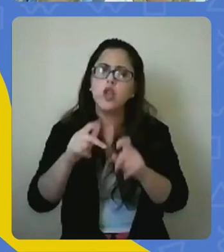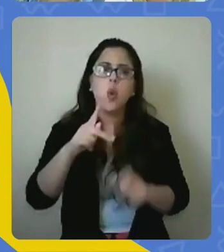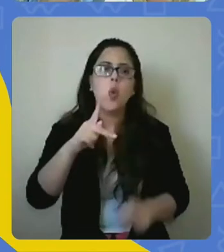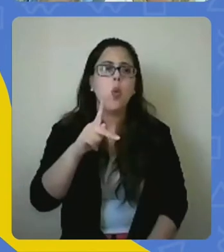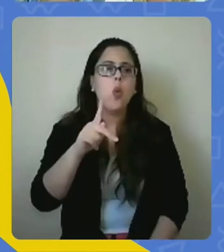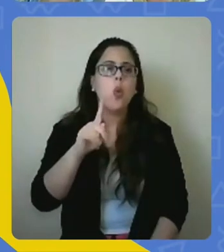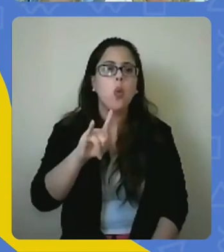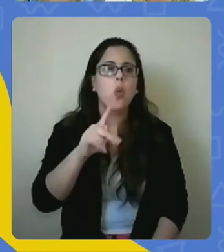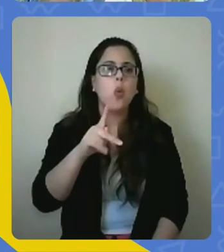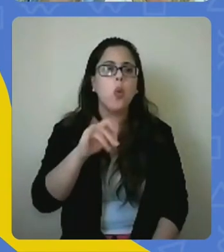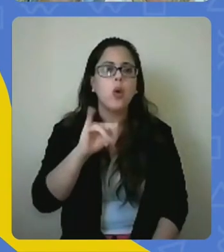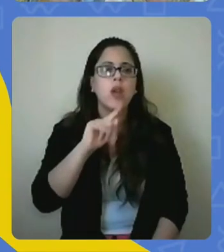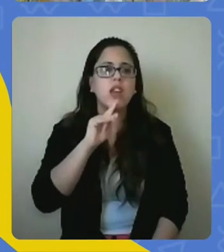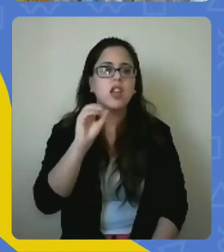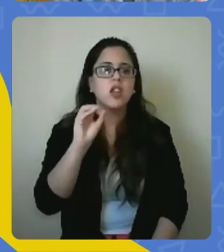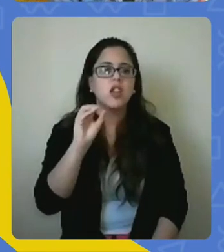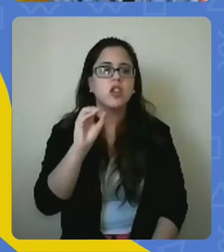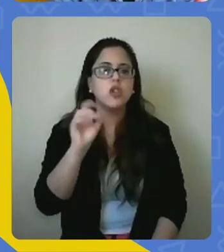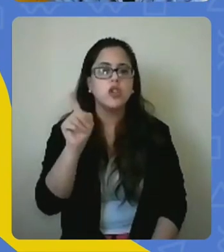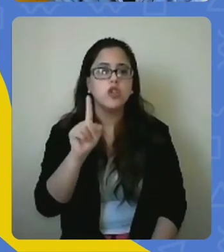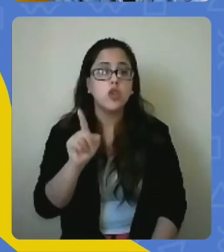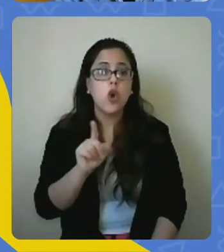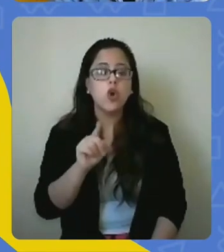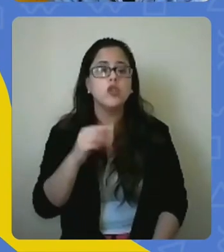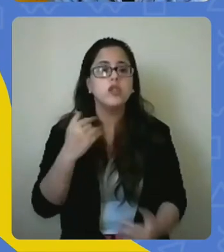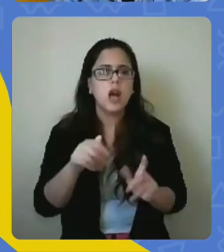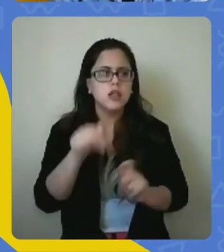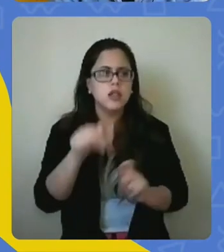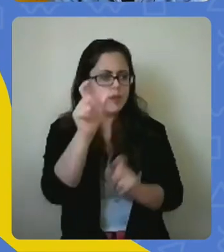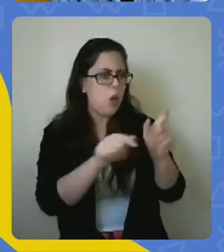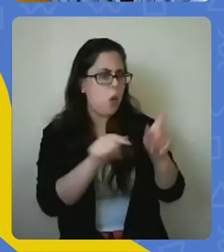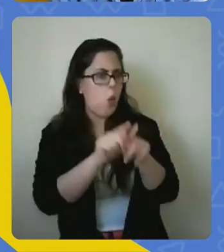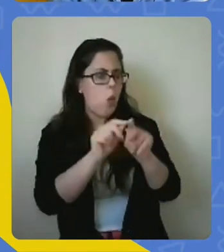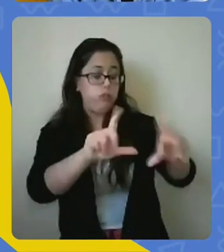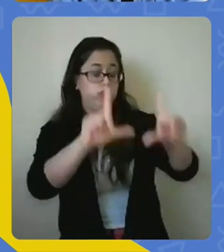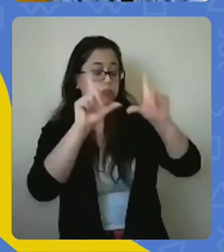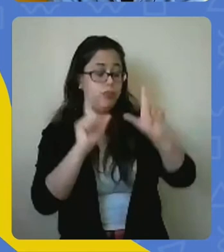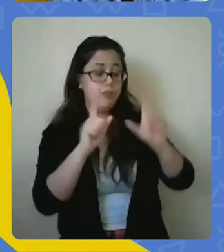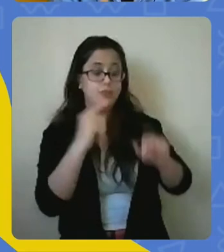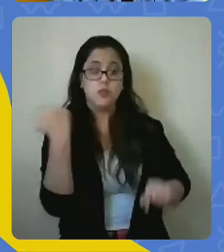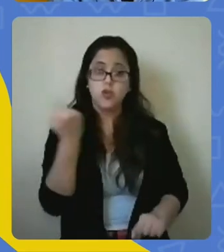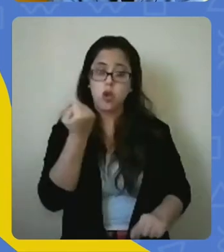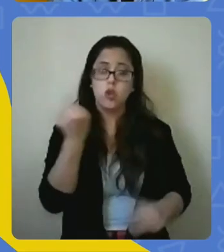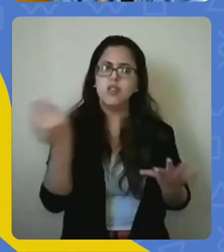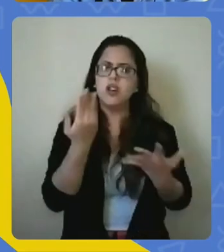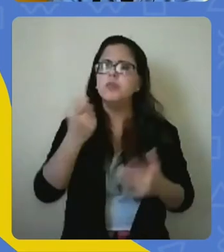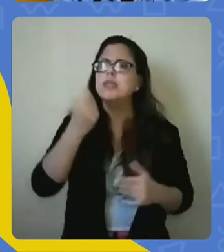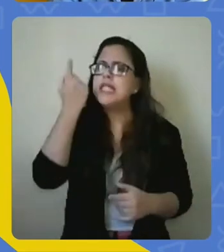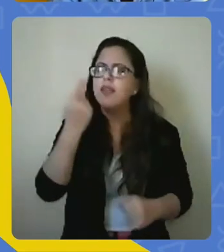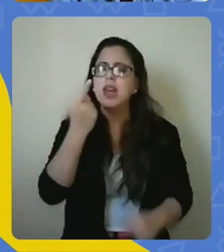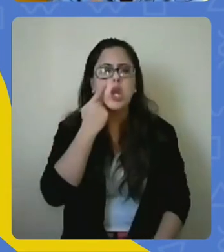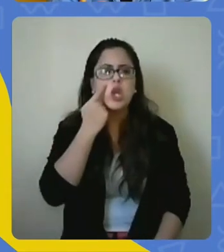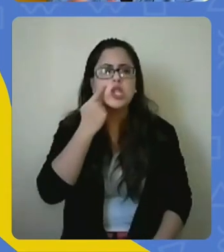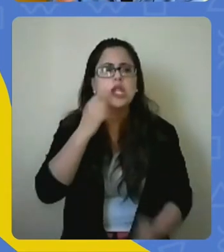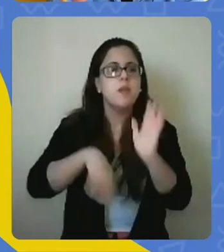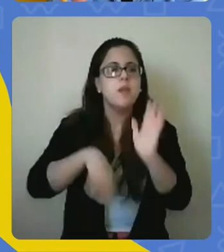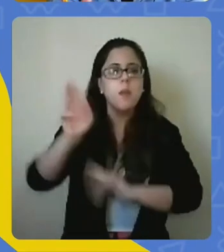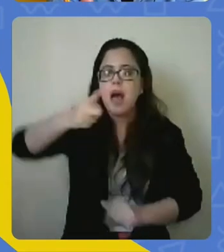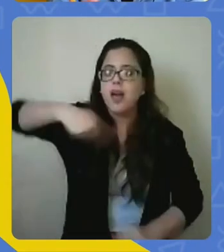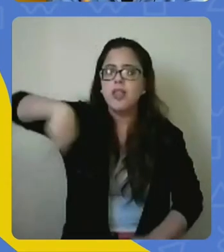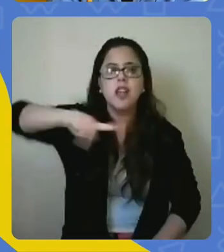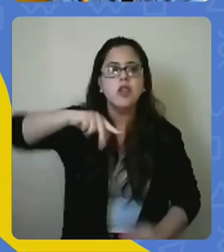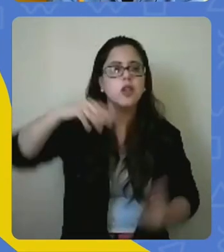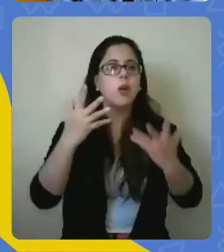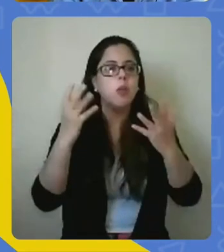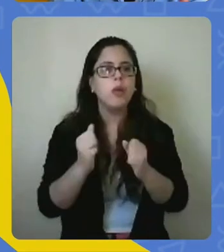son, pero personajes por sí solos. Así que, ¿cómo saber más de ellos? ¿Cómo se puede saber más de